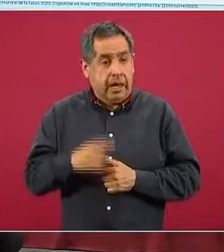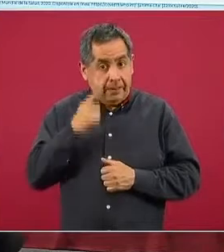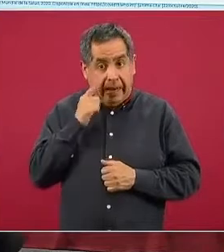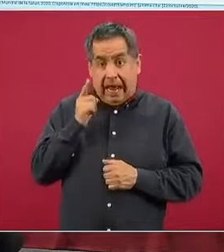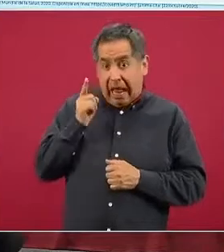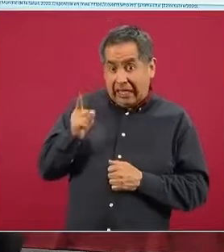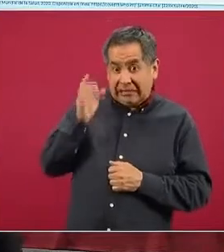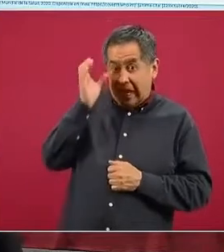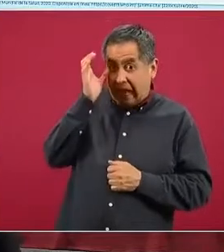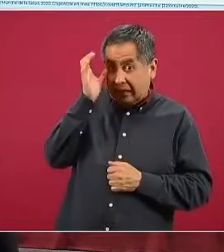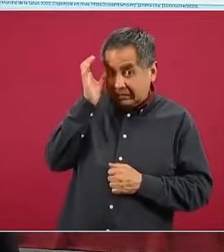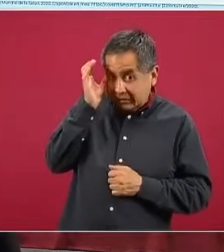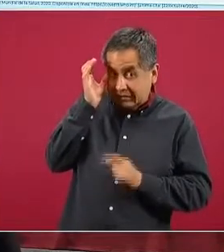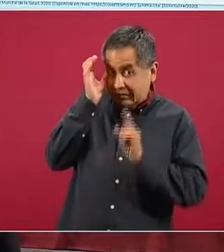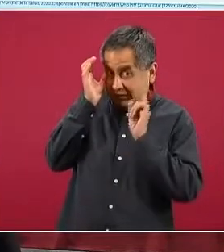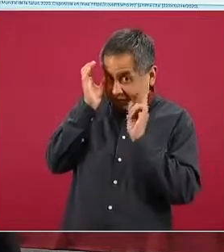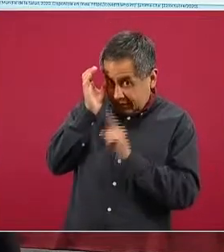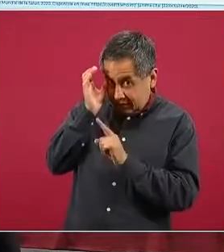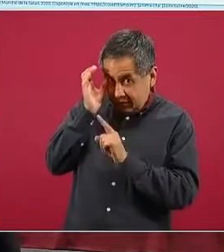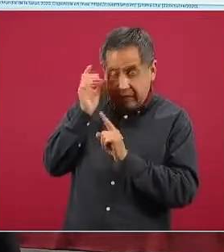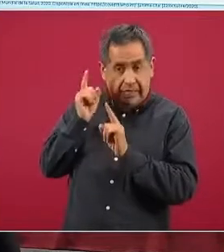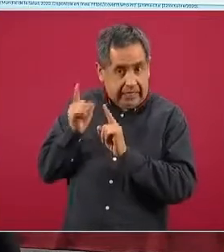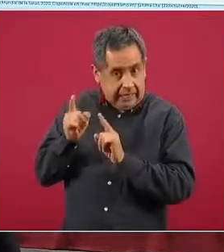de China en su conjunto,